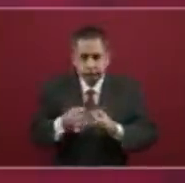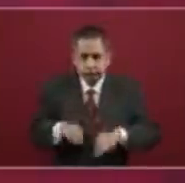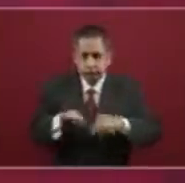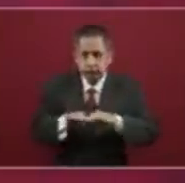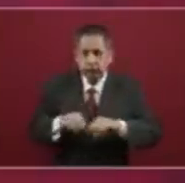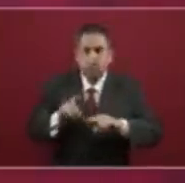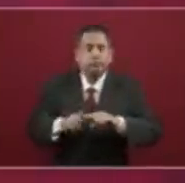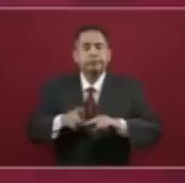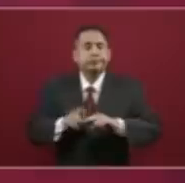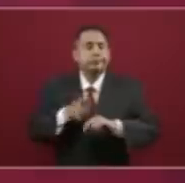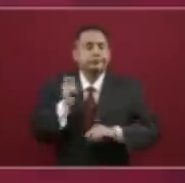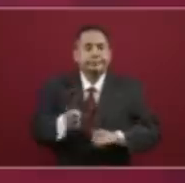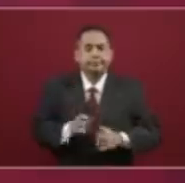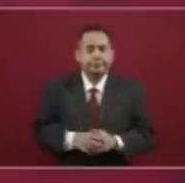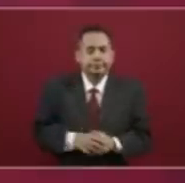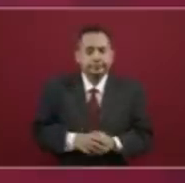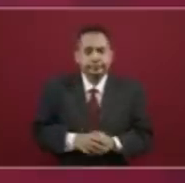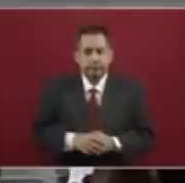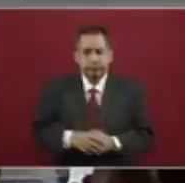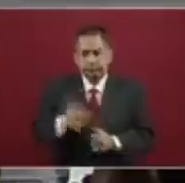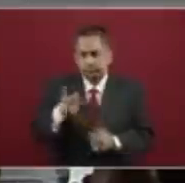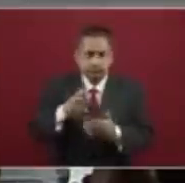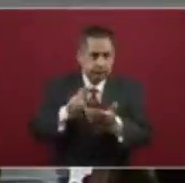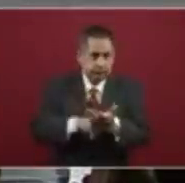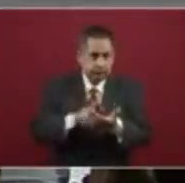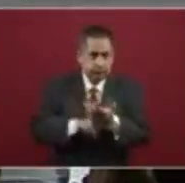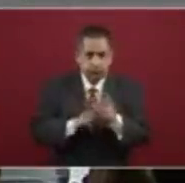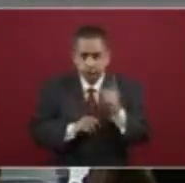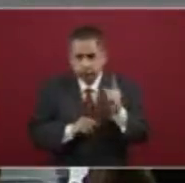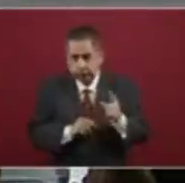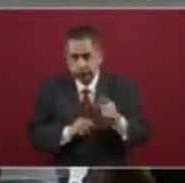es el precio